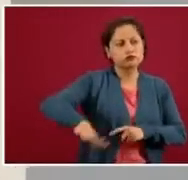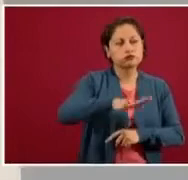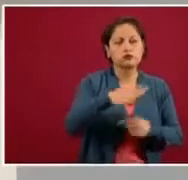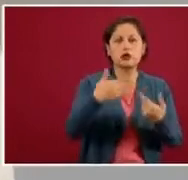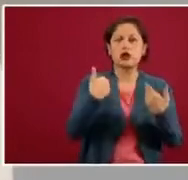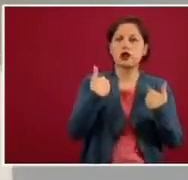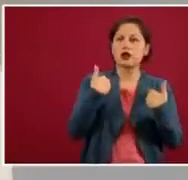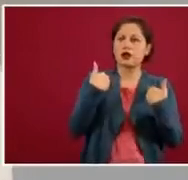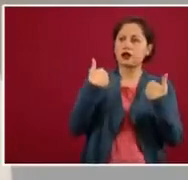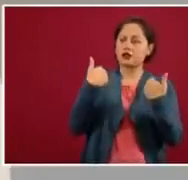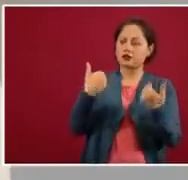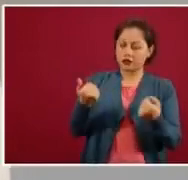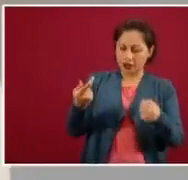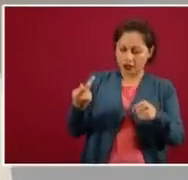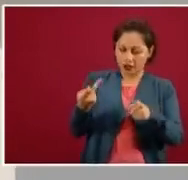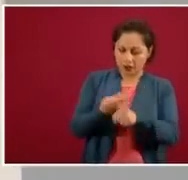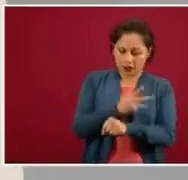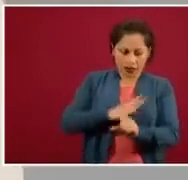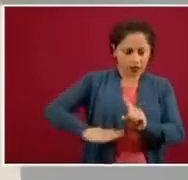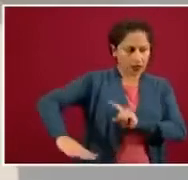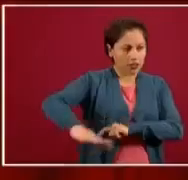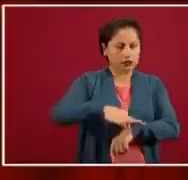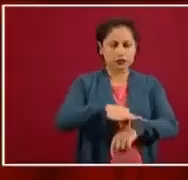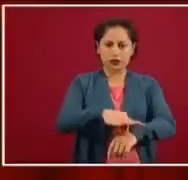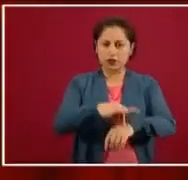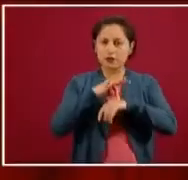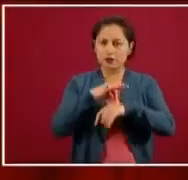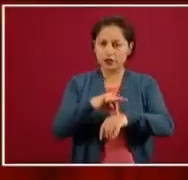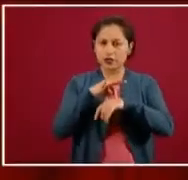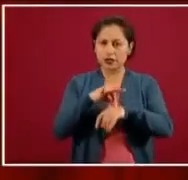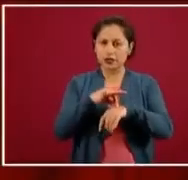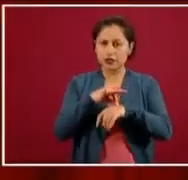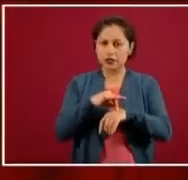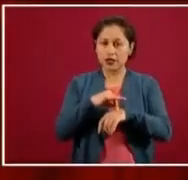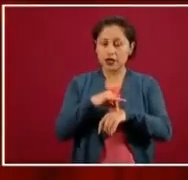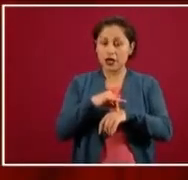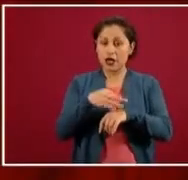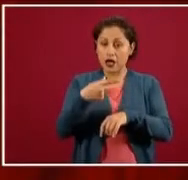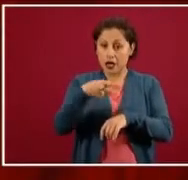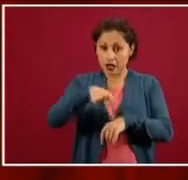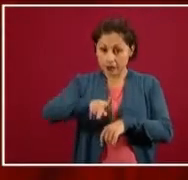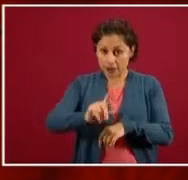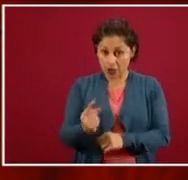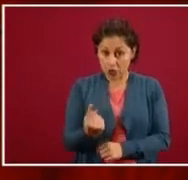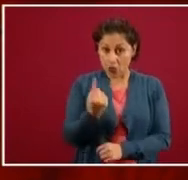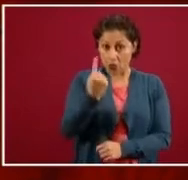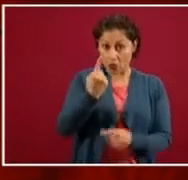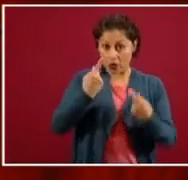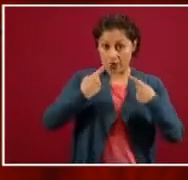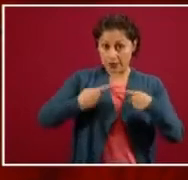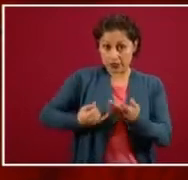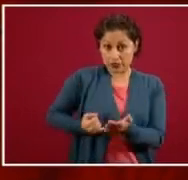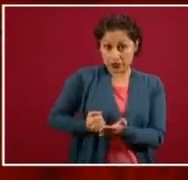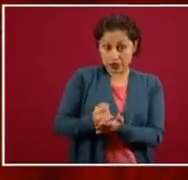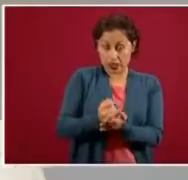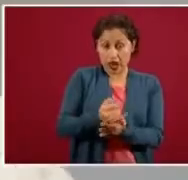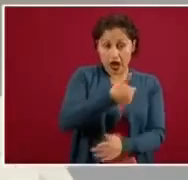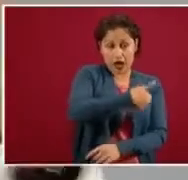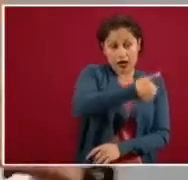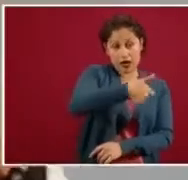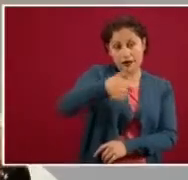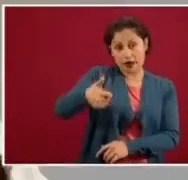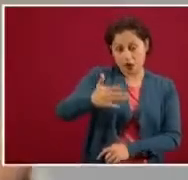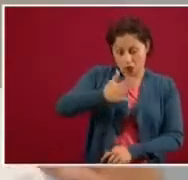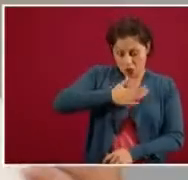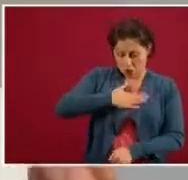pueda tomar decisiones. Y esas decisiones no dependen solo de cada persona, o no están encaminadas al bienestar de cada persona.